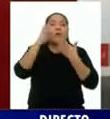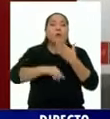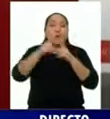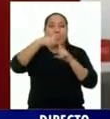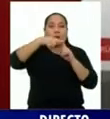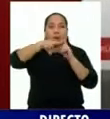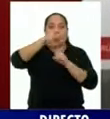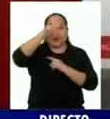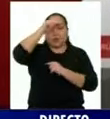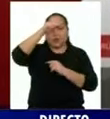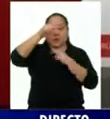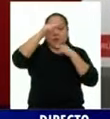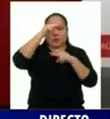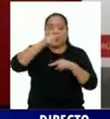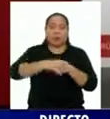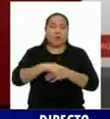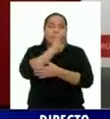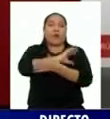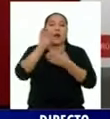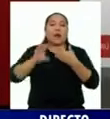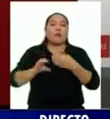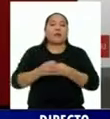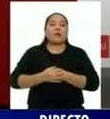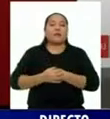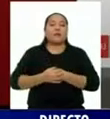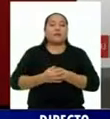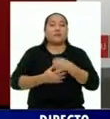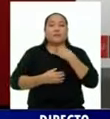TV Norte, el departamento de Cajamarca.